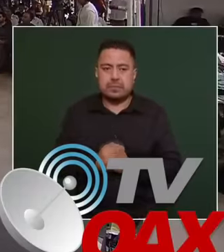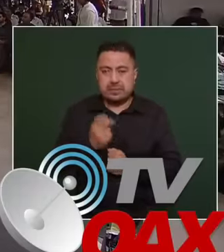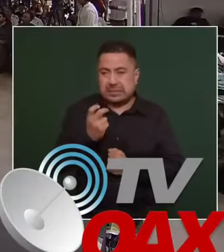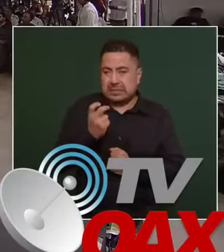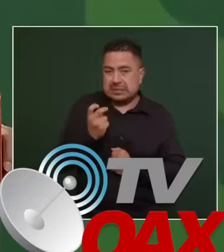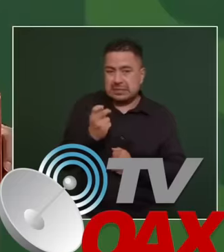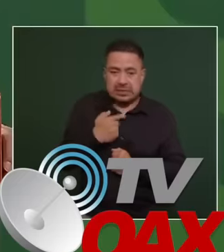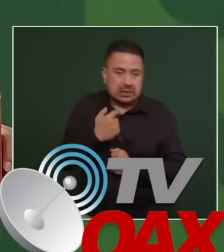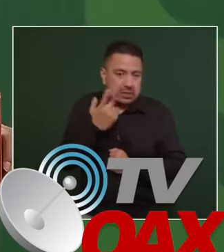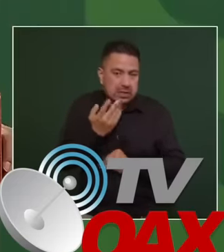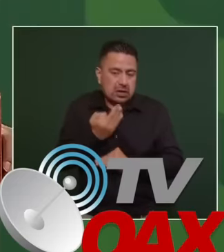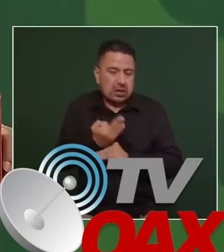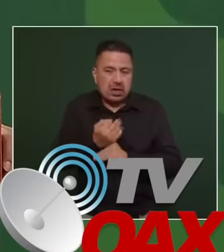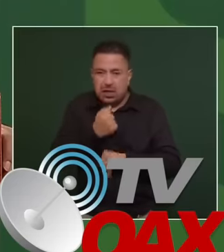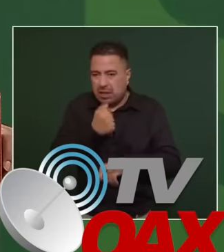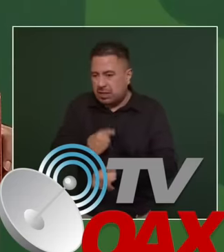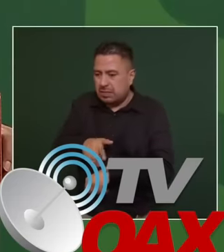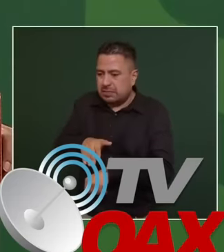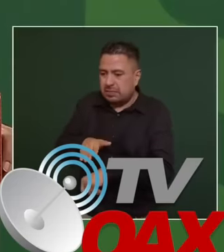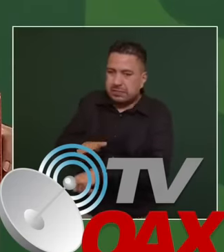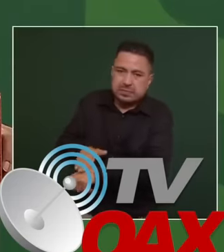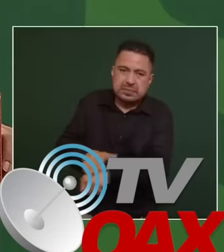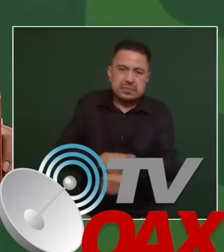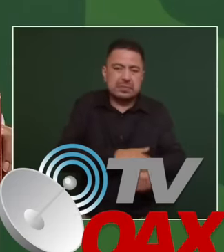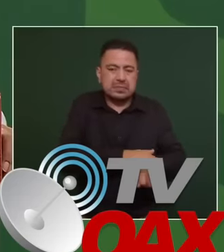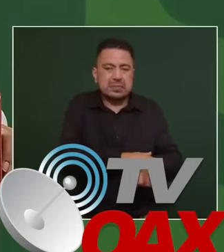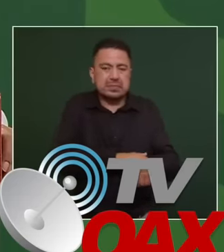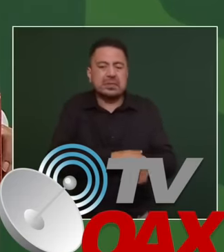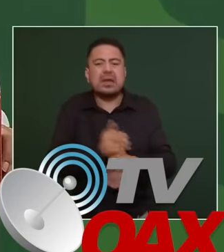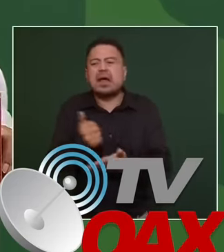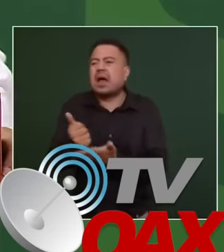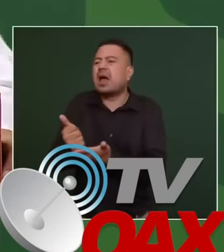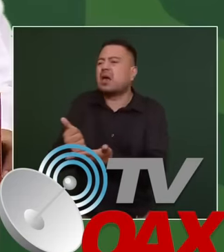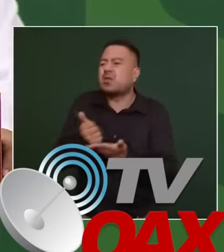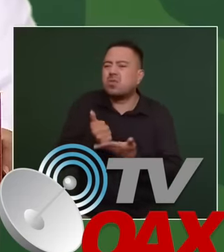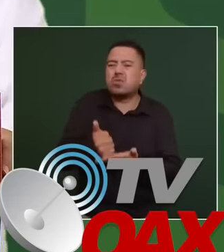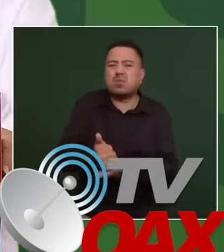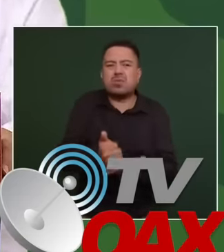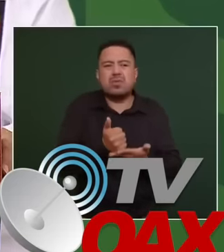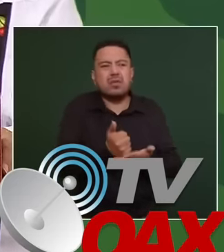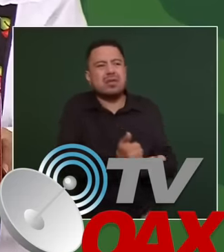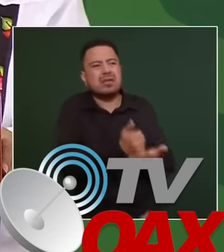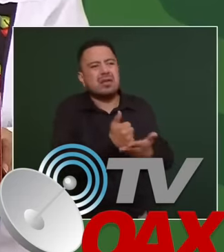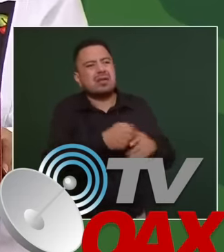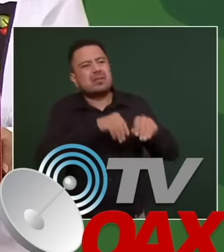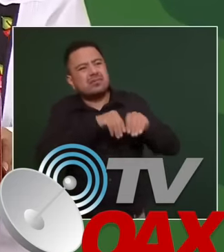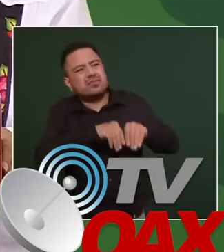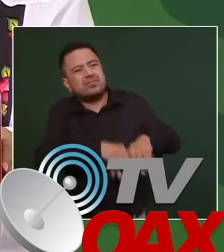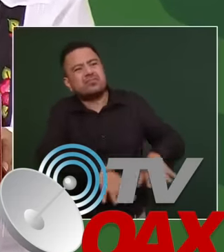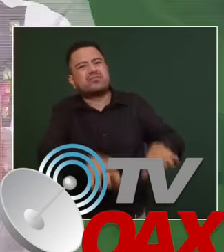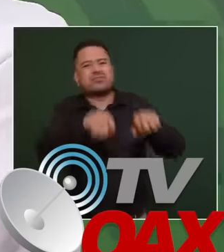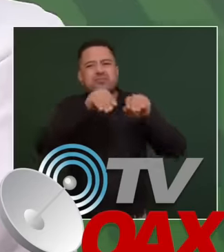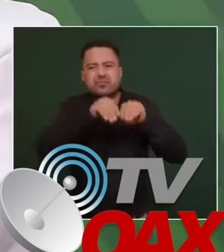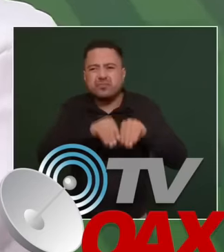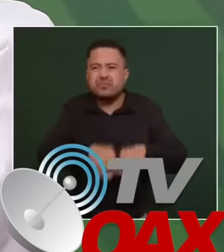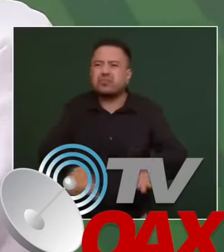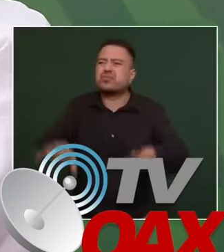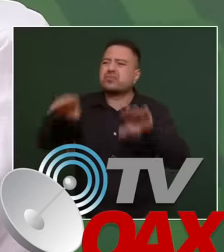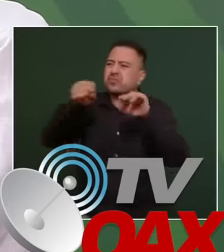que quería informarles. Ayúdennos a difundir esta